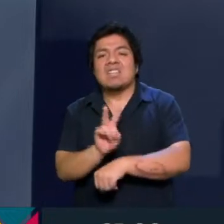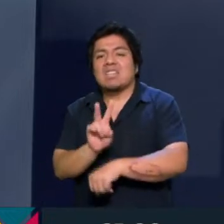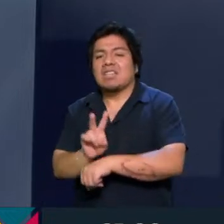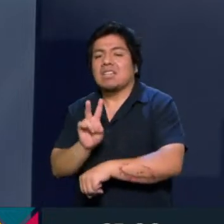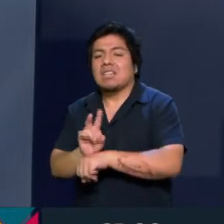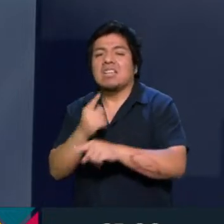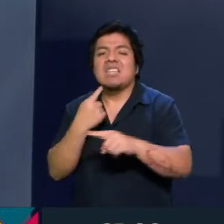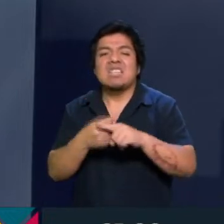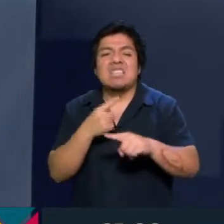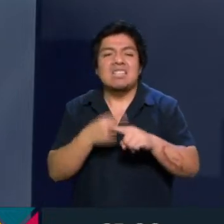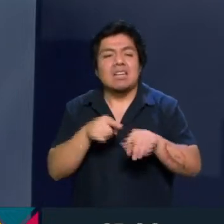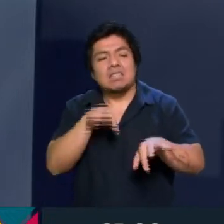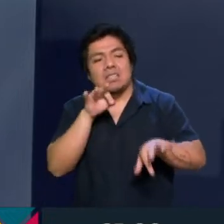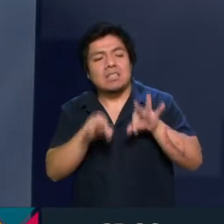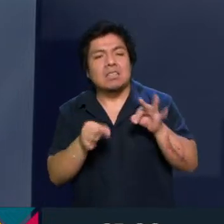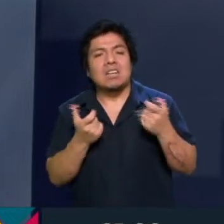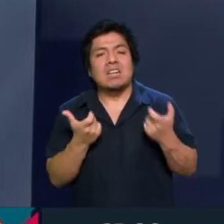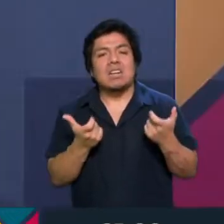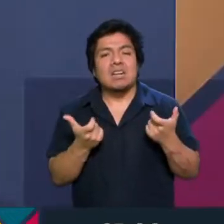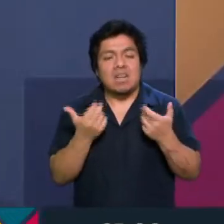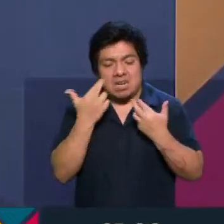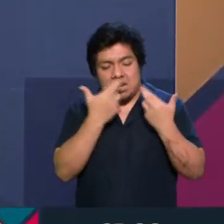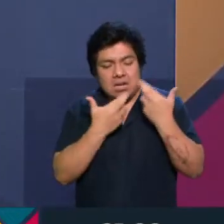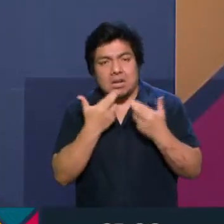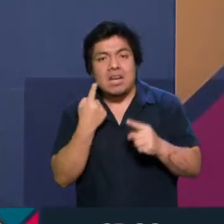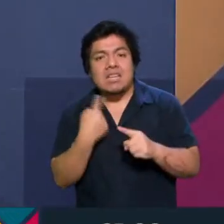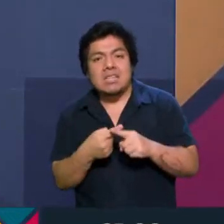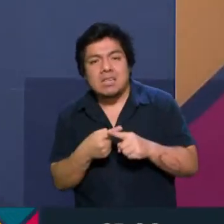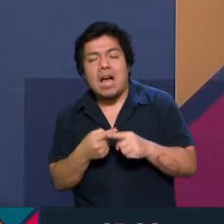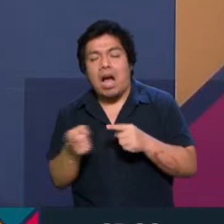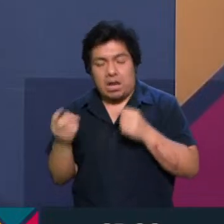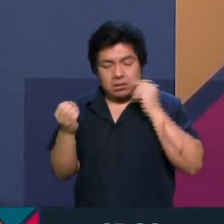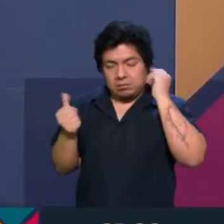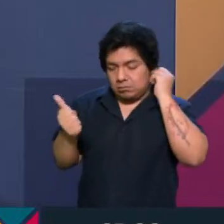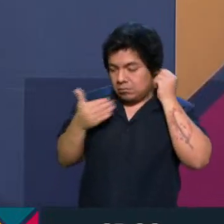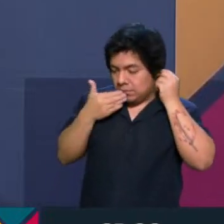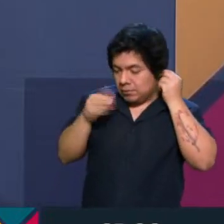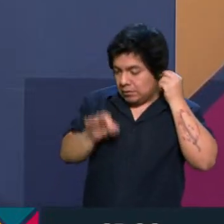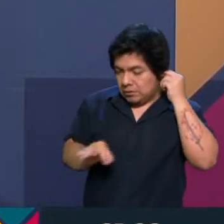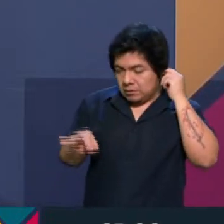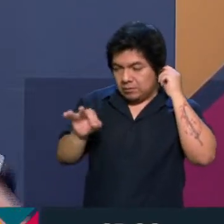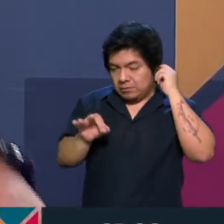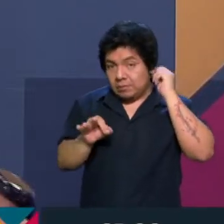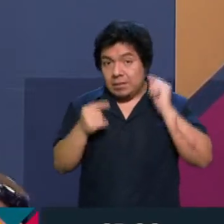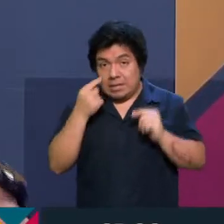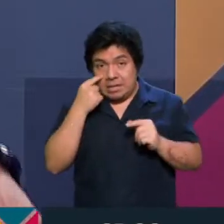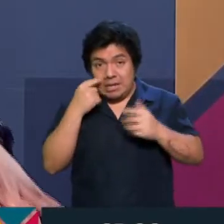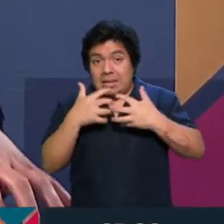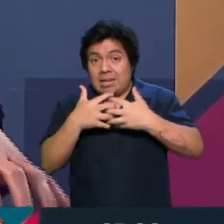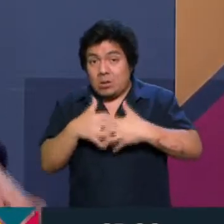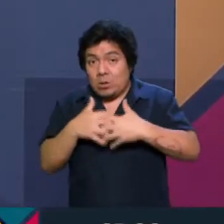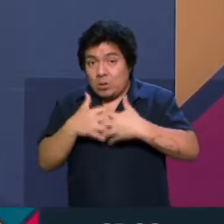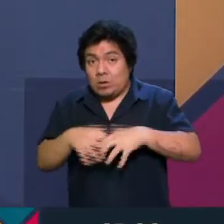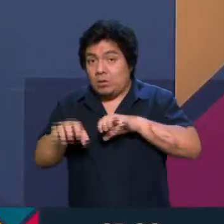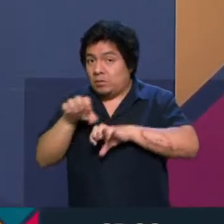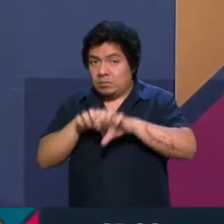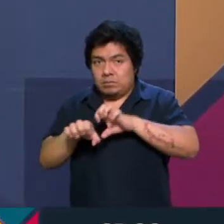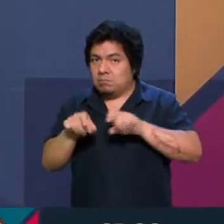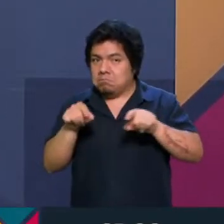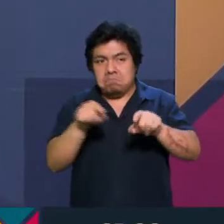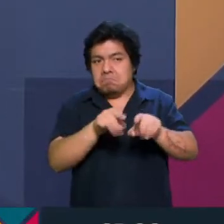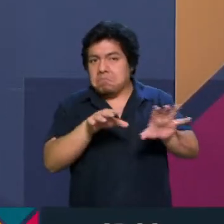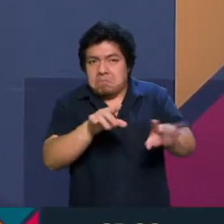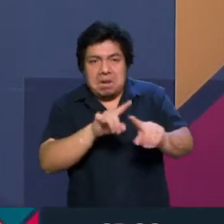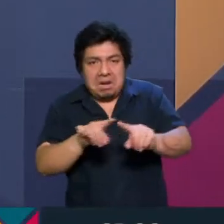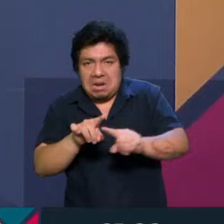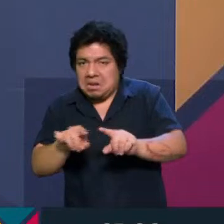la viabilidad de los recursos financieros? Bueno, eso es bien importante y qué bueno que lo mencionas. El sector empresarial, a través de las